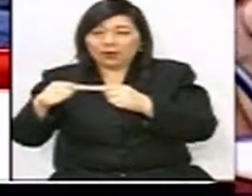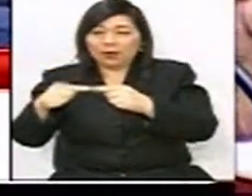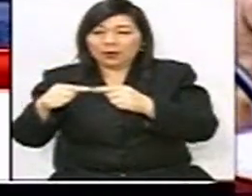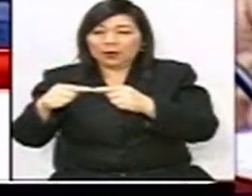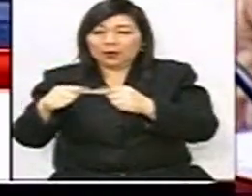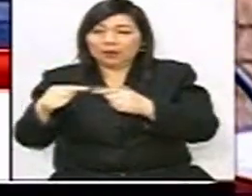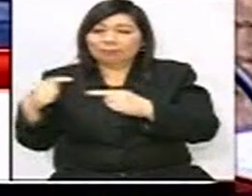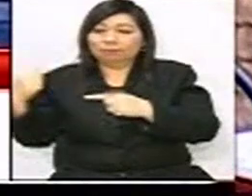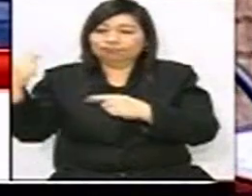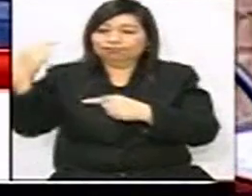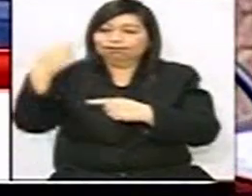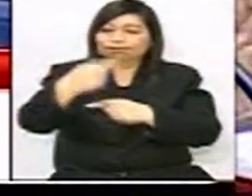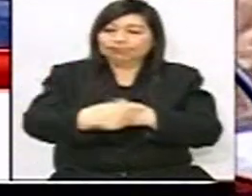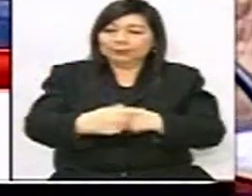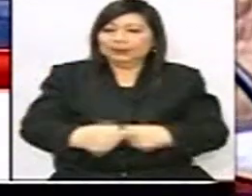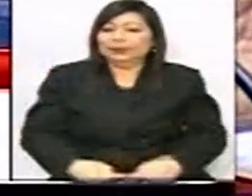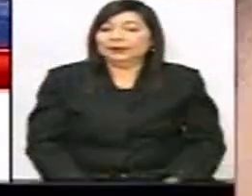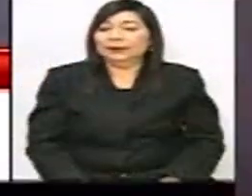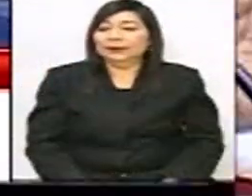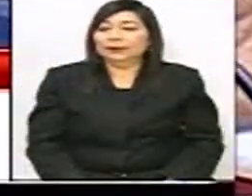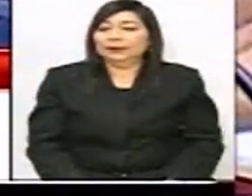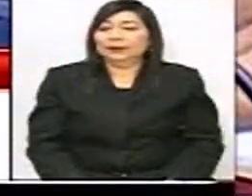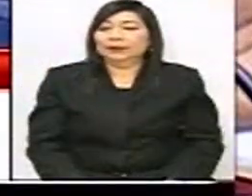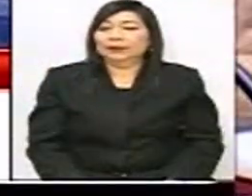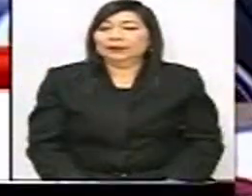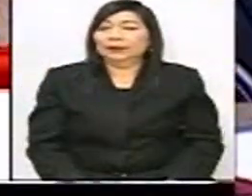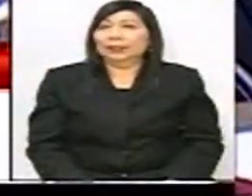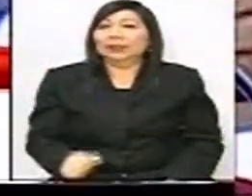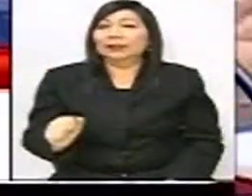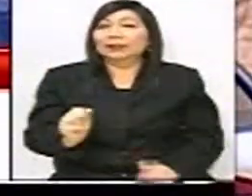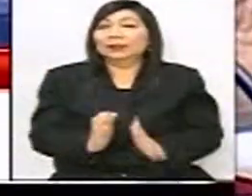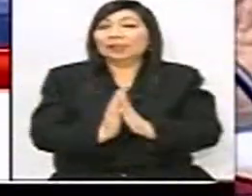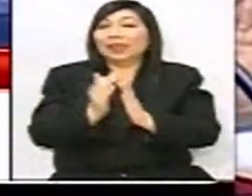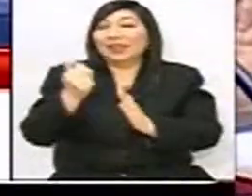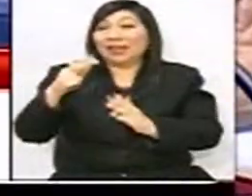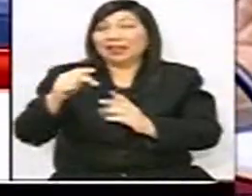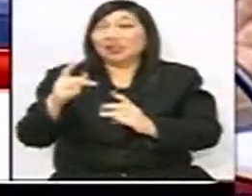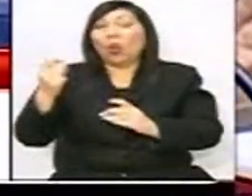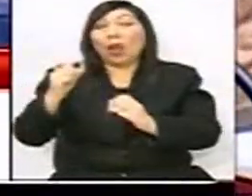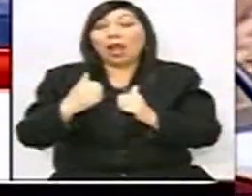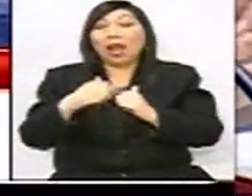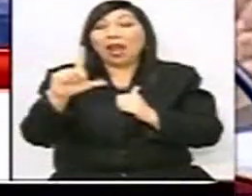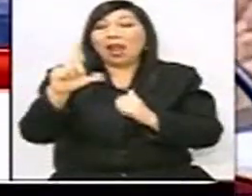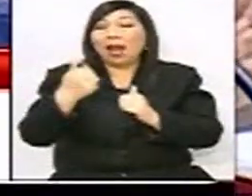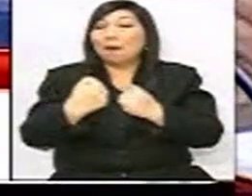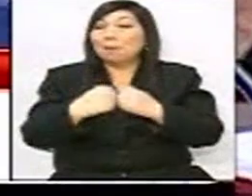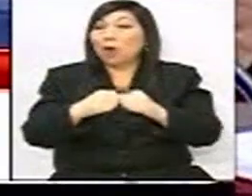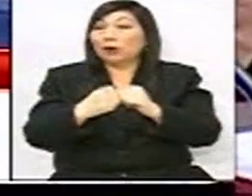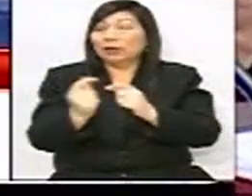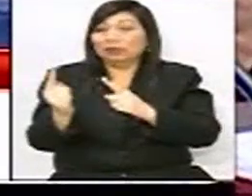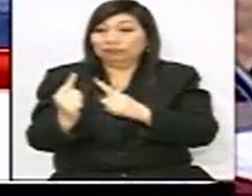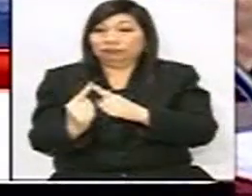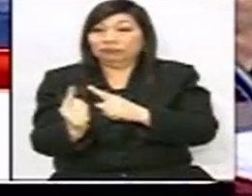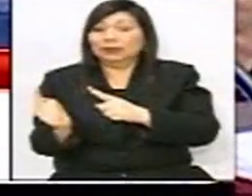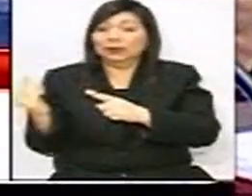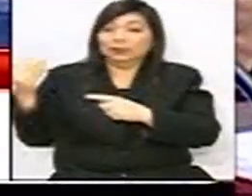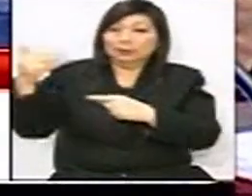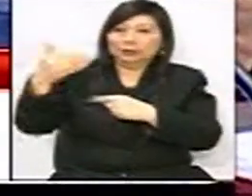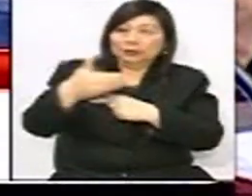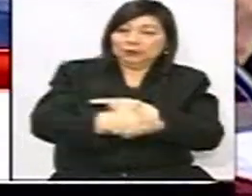A ese peaje que el que vive en Santa Anita o en La Molina tiene que salir por ese